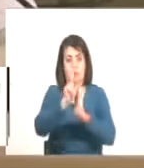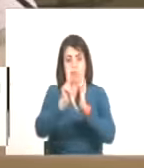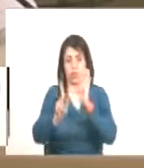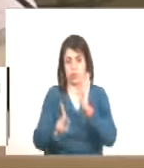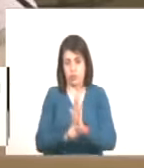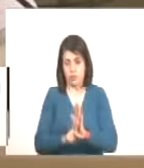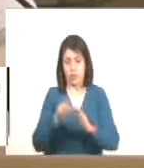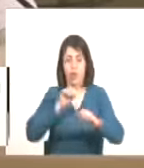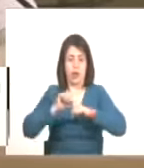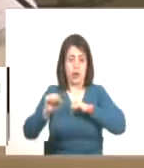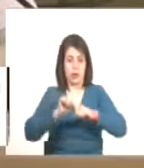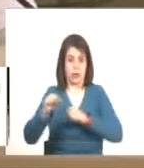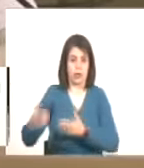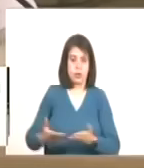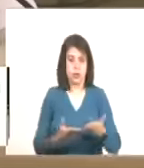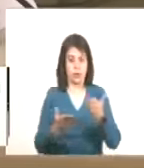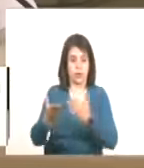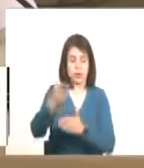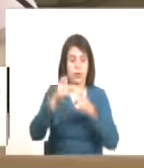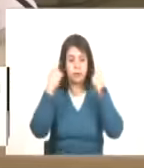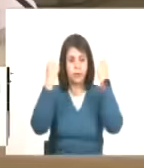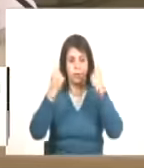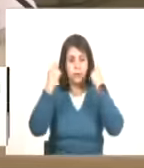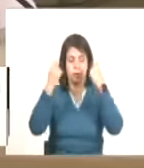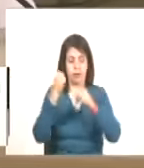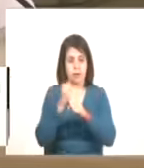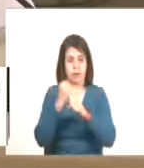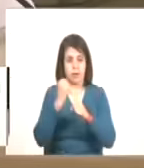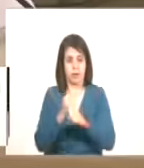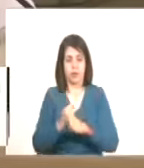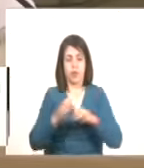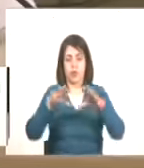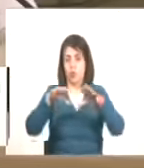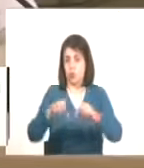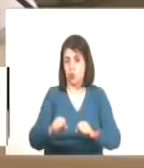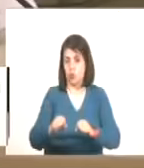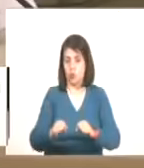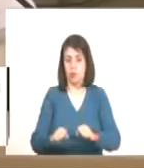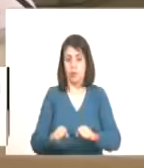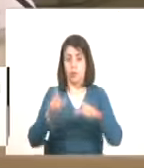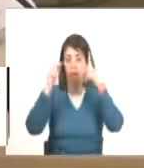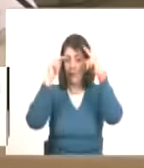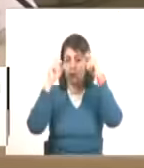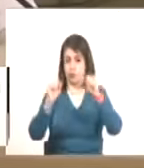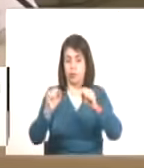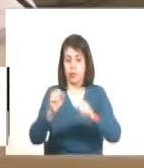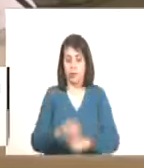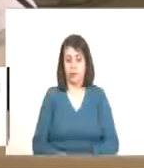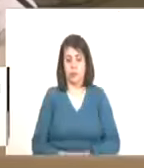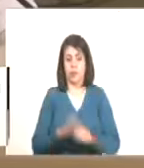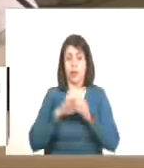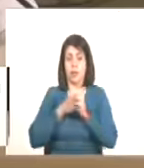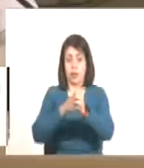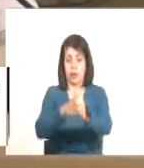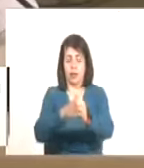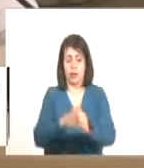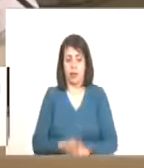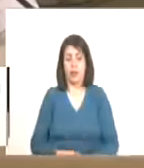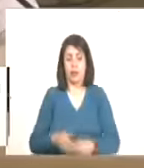programas, acciones y servicios sobre promoción del empleo y la ocupación, profesionalización,